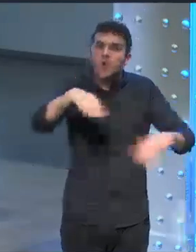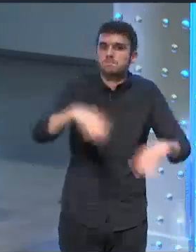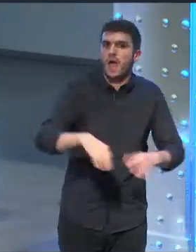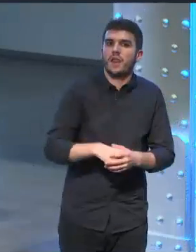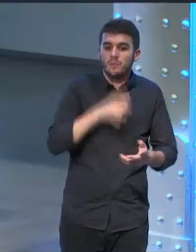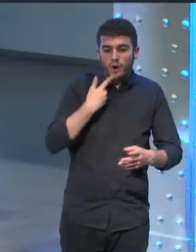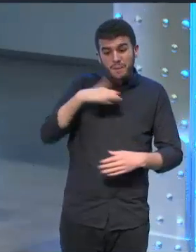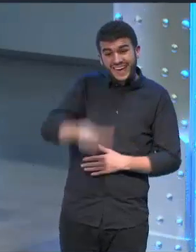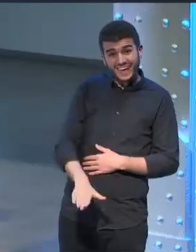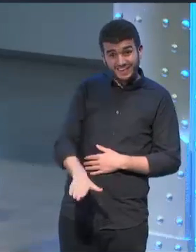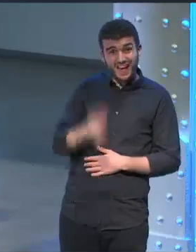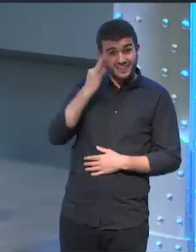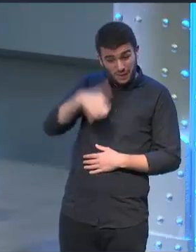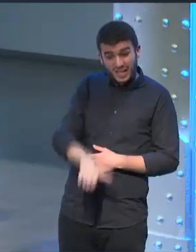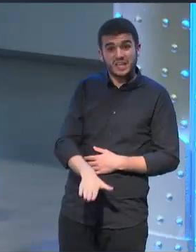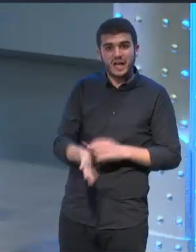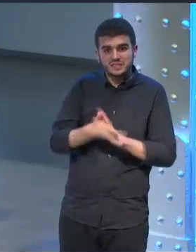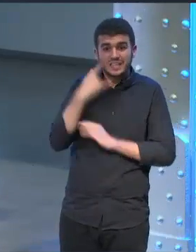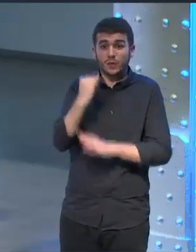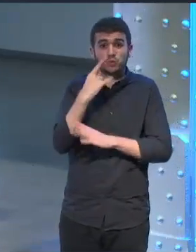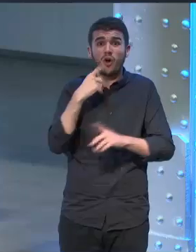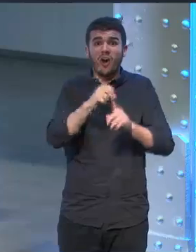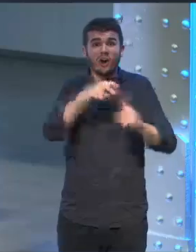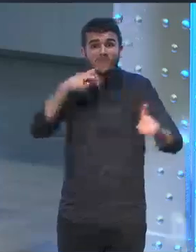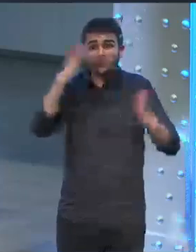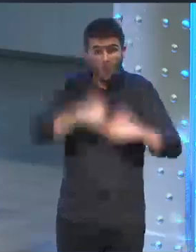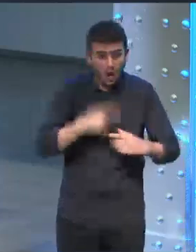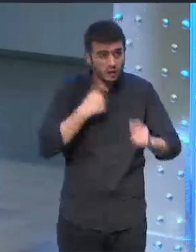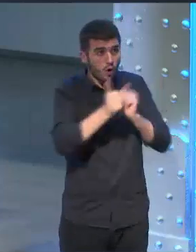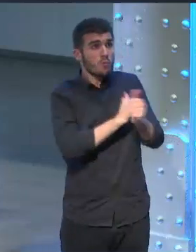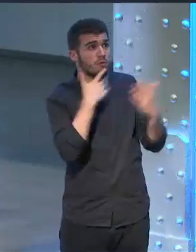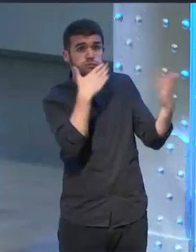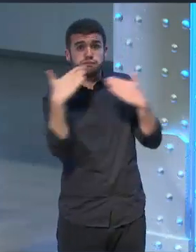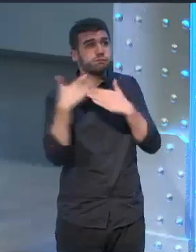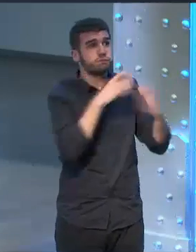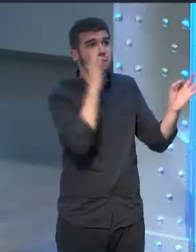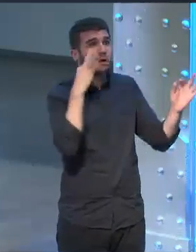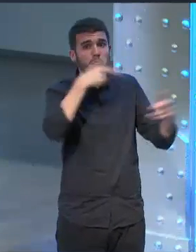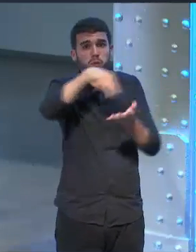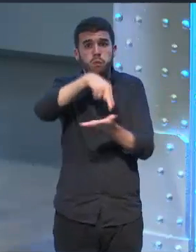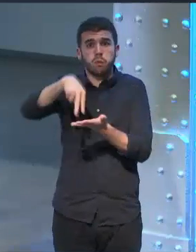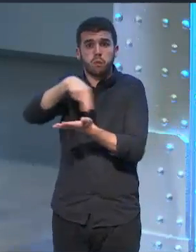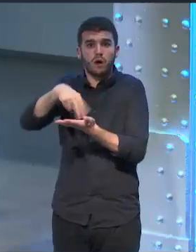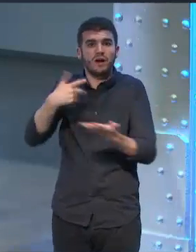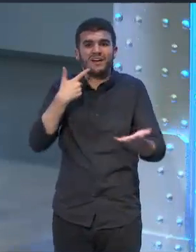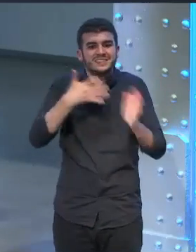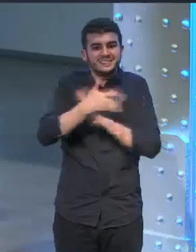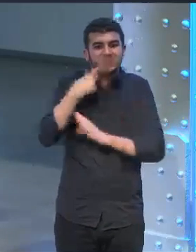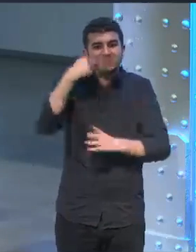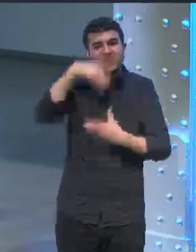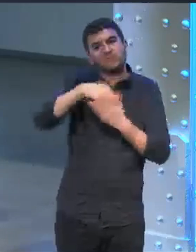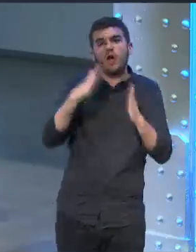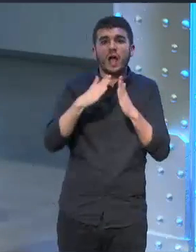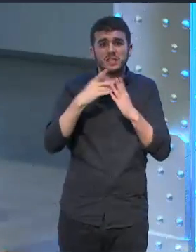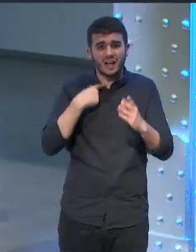desde pequeñas, y menos si no habéis tenido referentes o habéis tenido a alguien que os haya alentado o os haya en casa, que haya trabajado con vosotros,